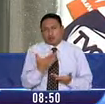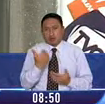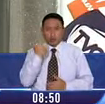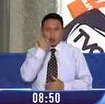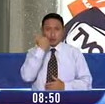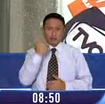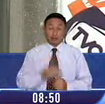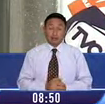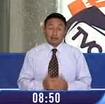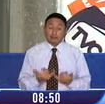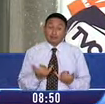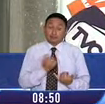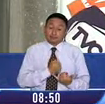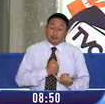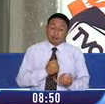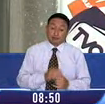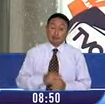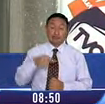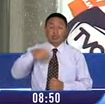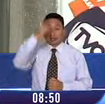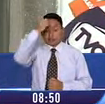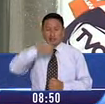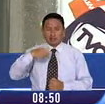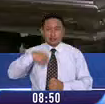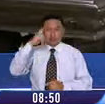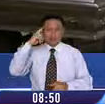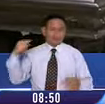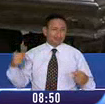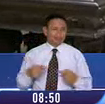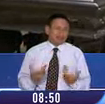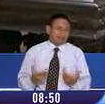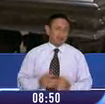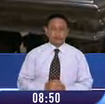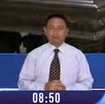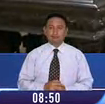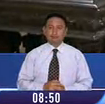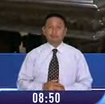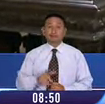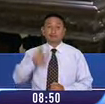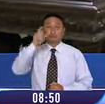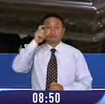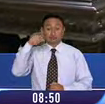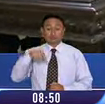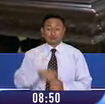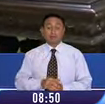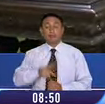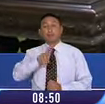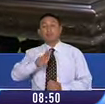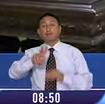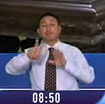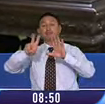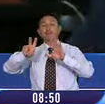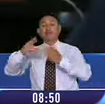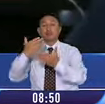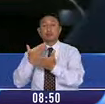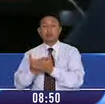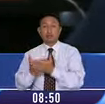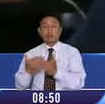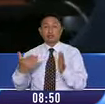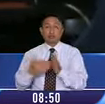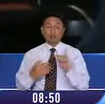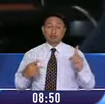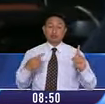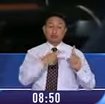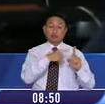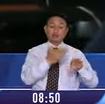bueno, lamentablemente hoy enfrentamos una decisión con la que no estamos de acuerdo. La fiscal presentó 27 elementos contra Vera, quien se desempeñó